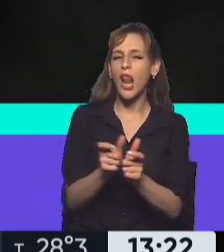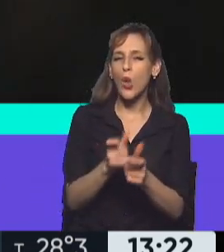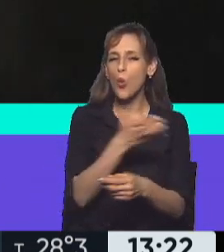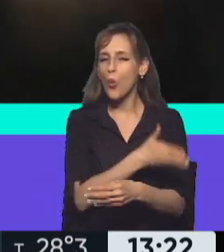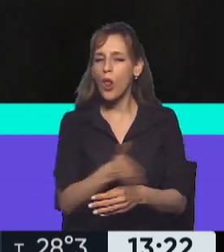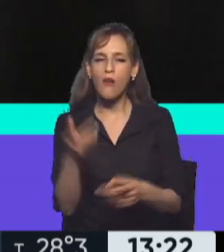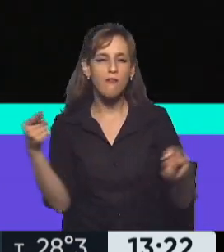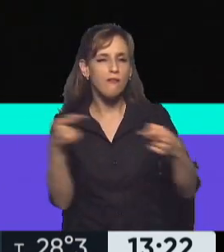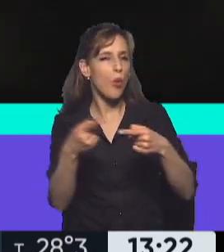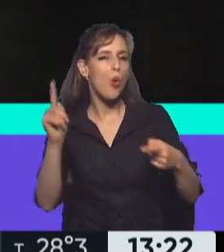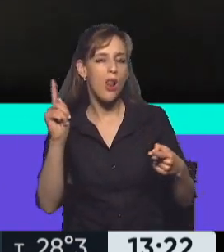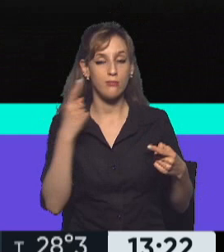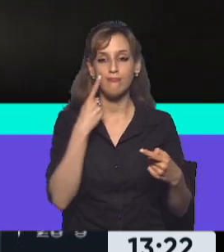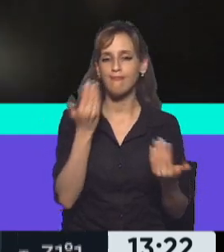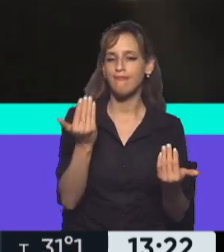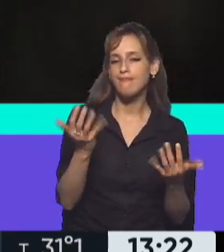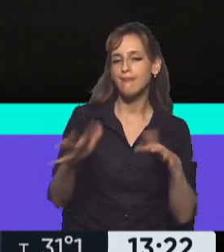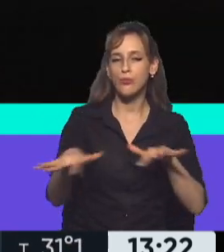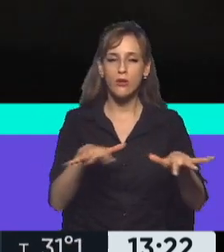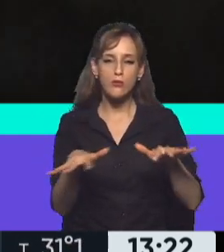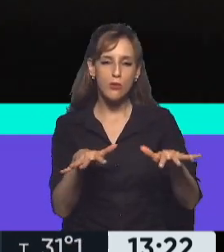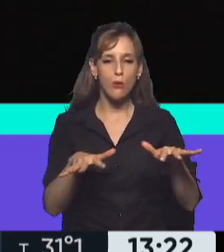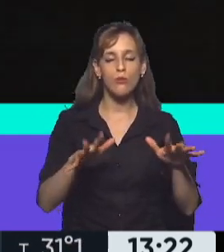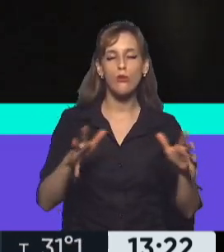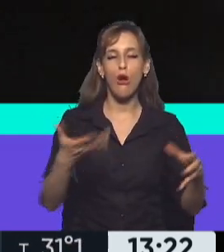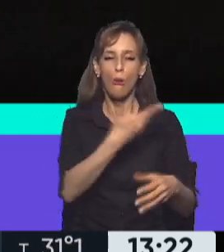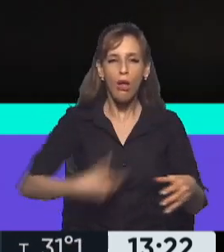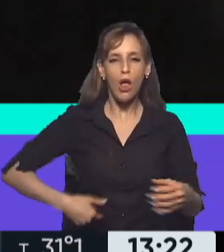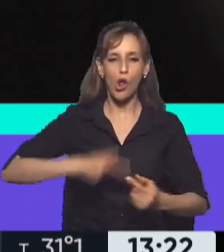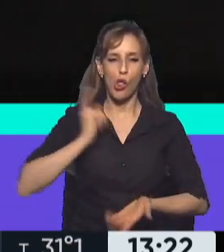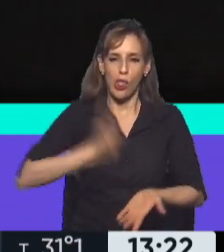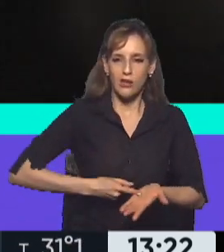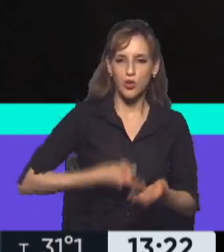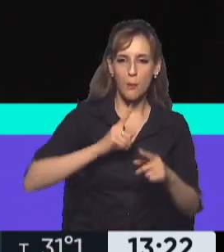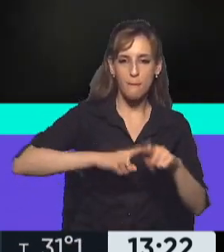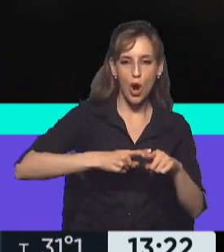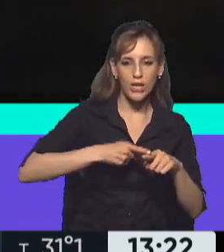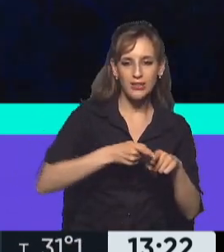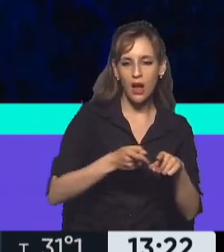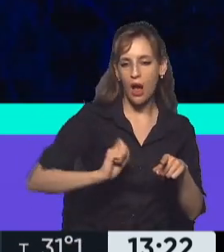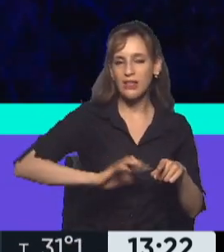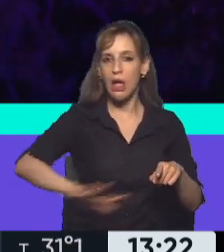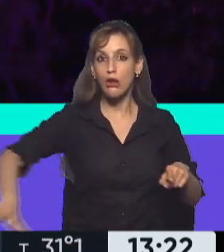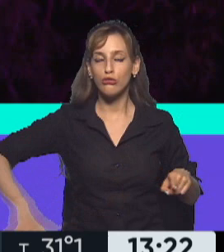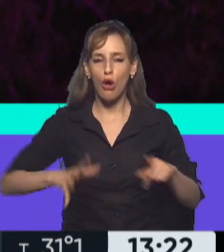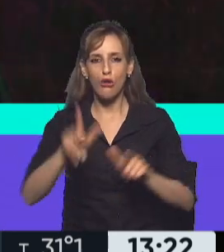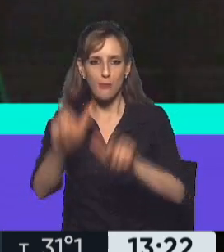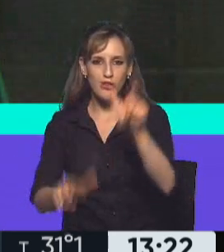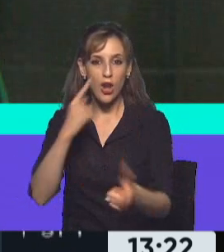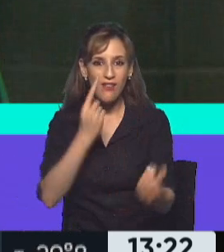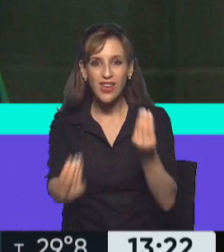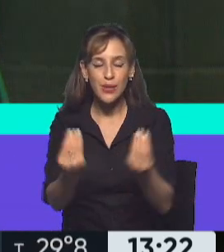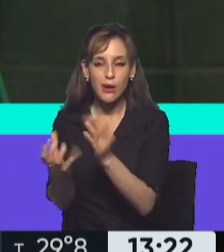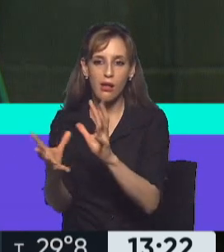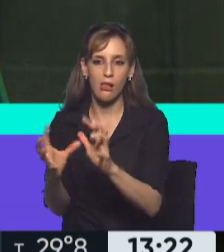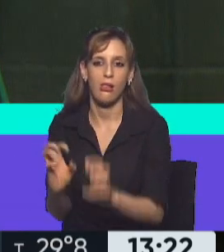en esos ámbitos, ¿no? entre las decisiones políticas que afectan al territorio y los habitantes del territorio